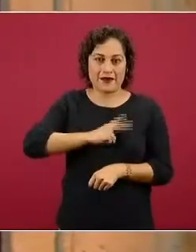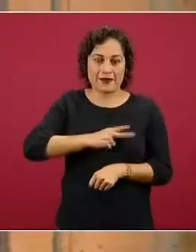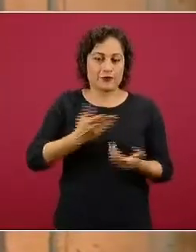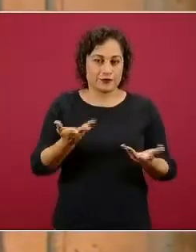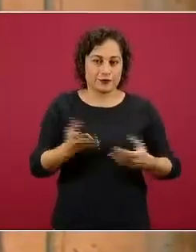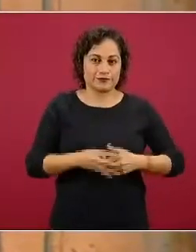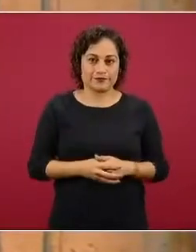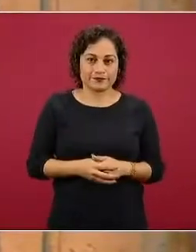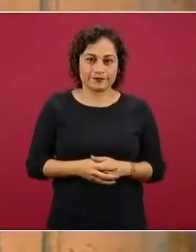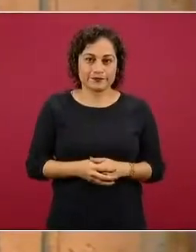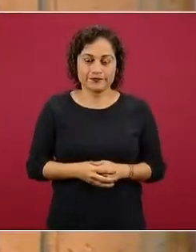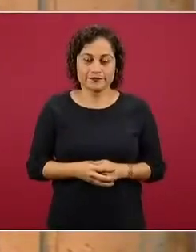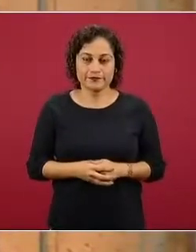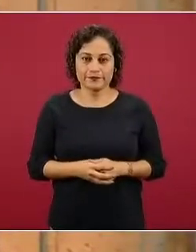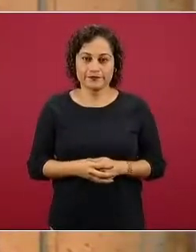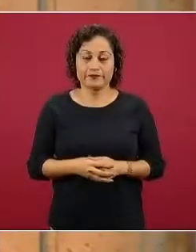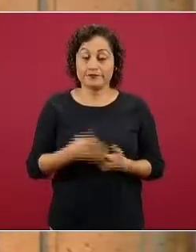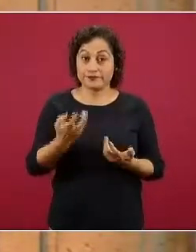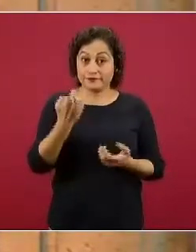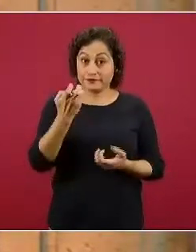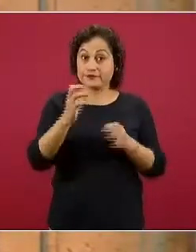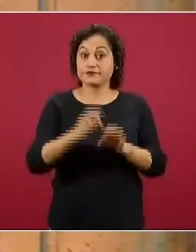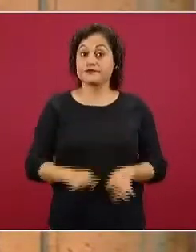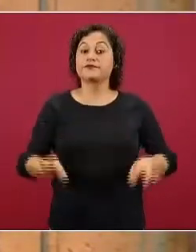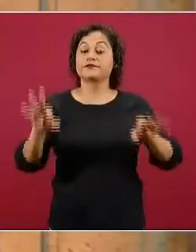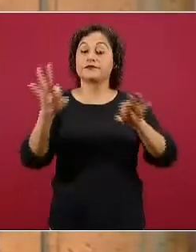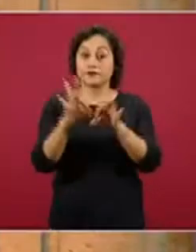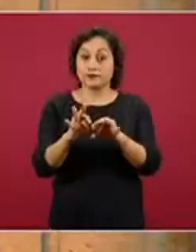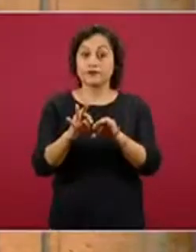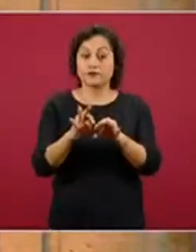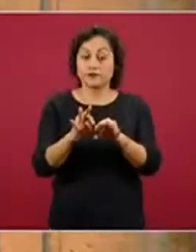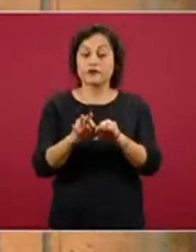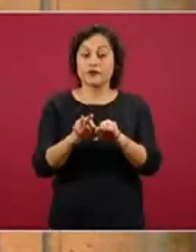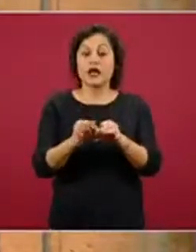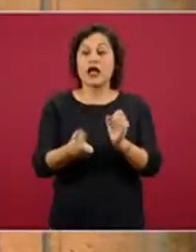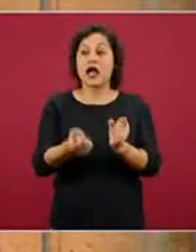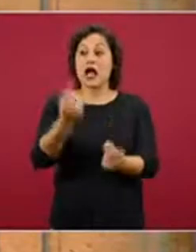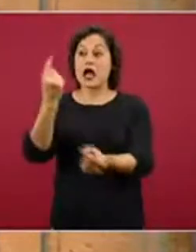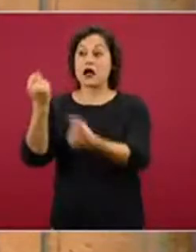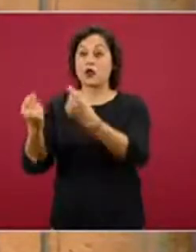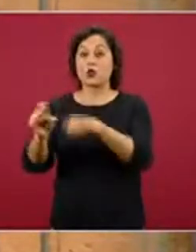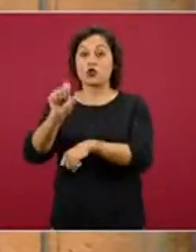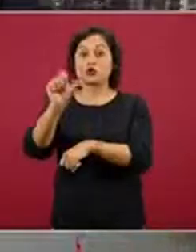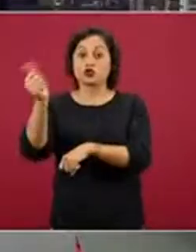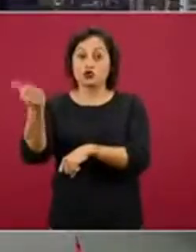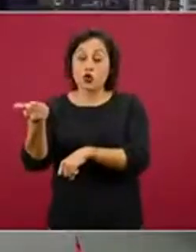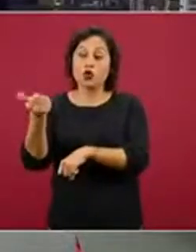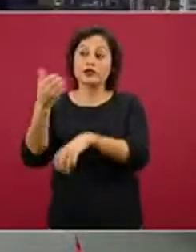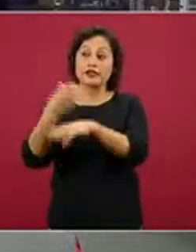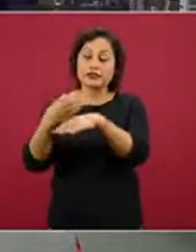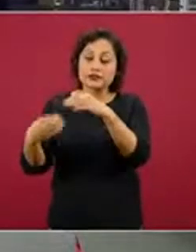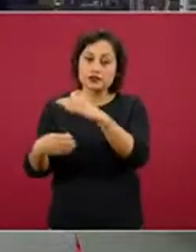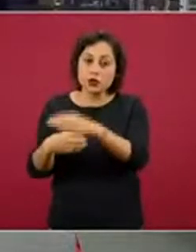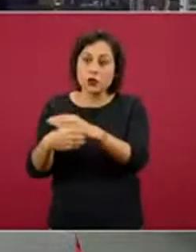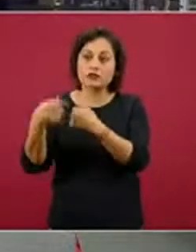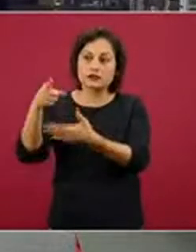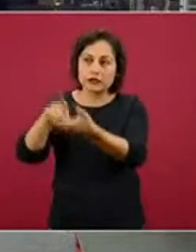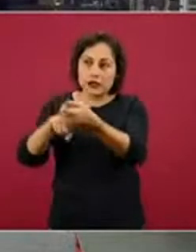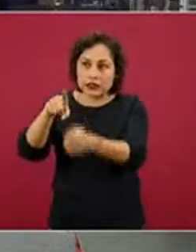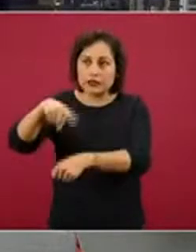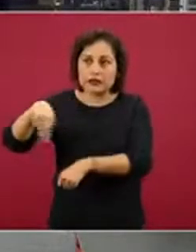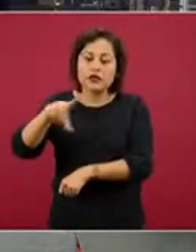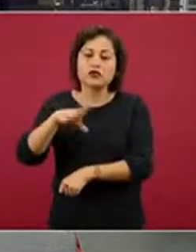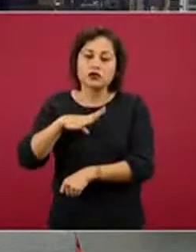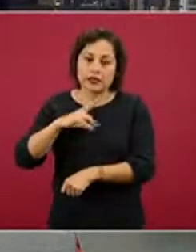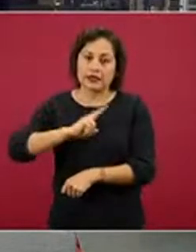es importante que nosotros sepamos que hay enfermedades transmitidas por vector, sin embargo, estas también son causadas por virus, por bacterias,